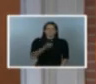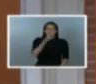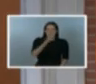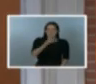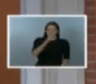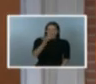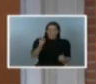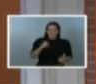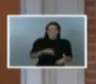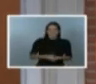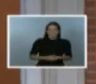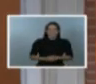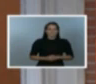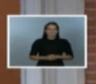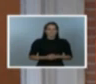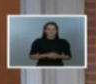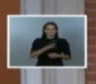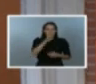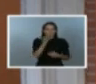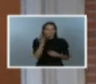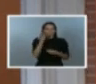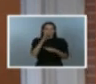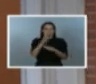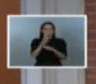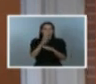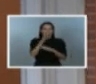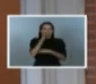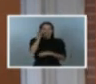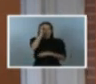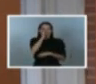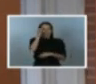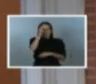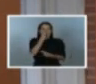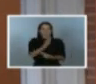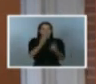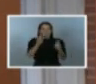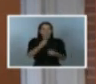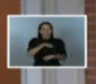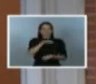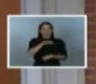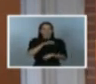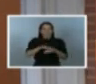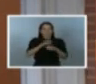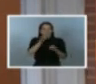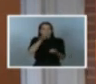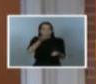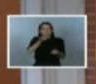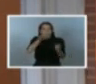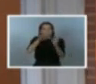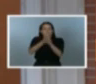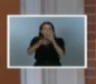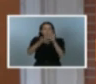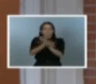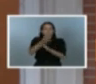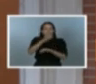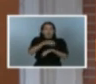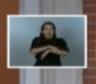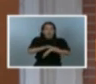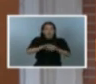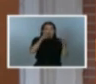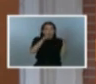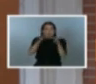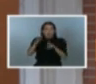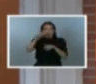Cataluña. Desafortunadamente, dado el marco legal, esto no era viable debido a los estatutos de la autonomía de